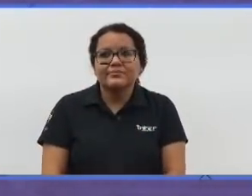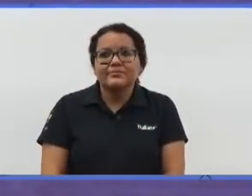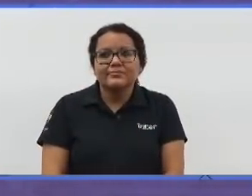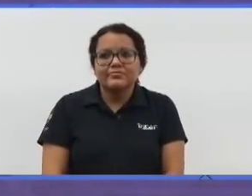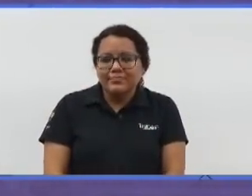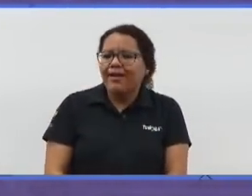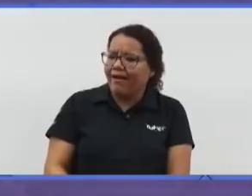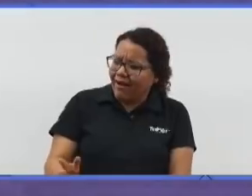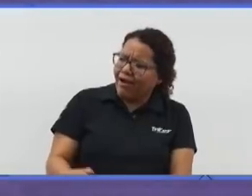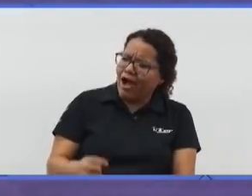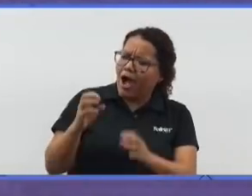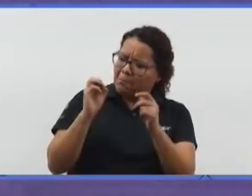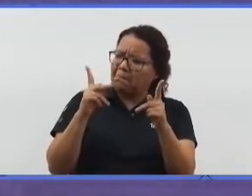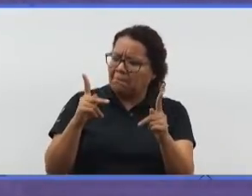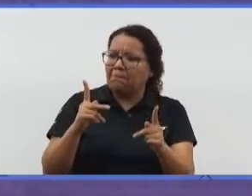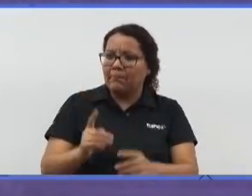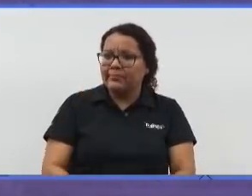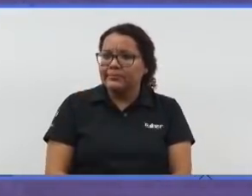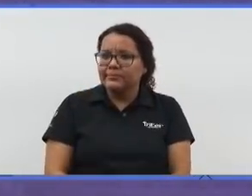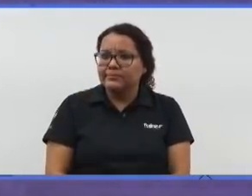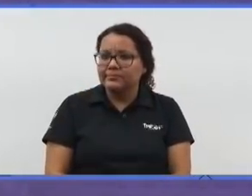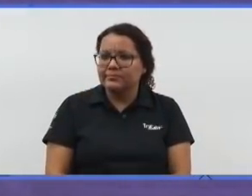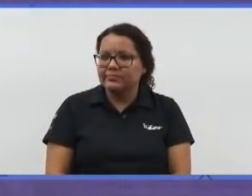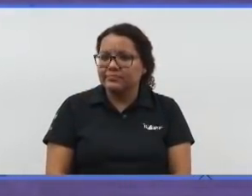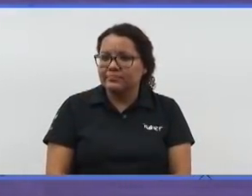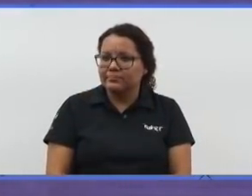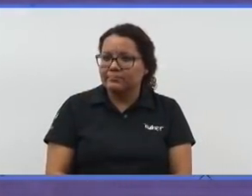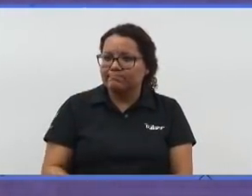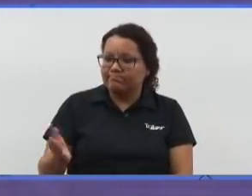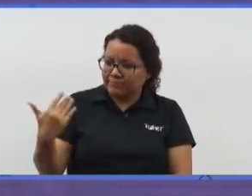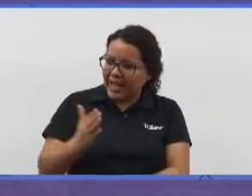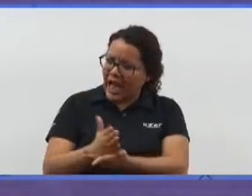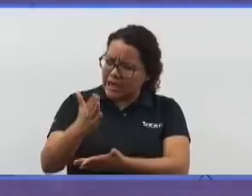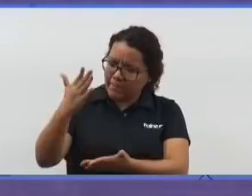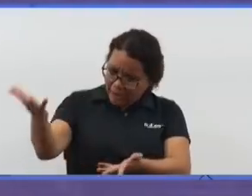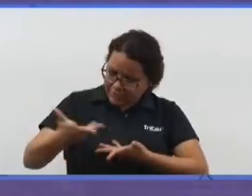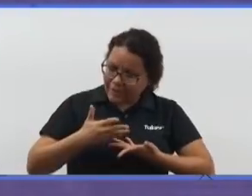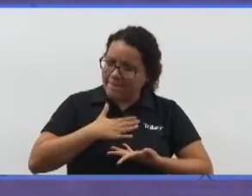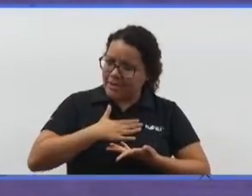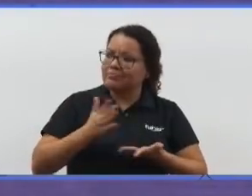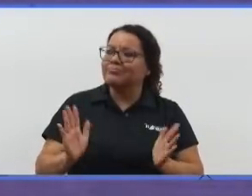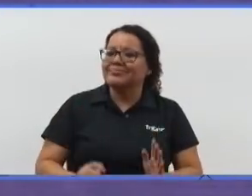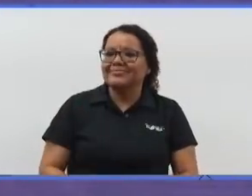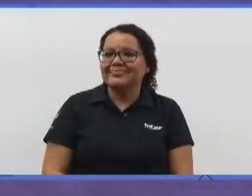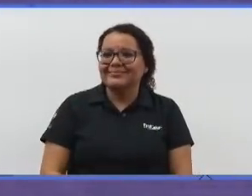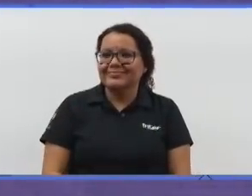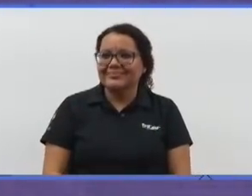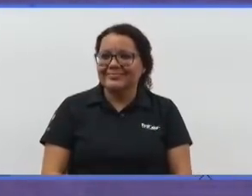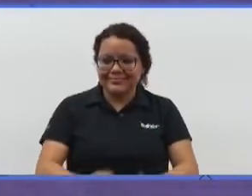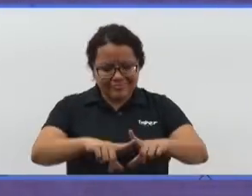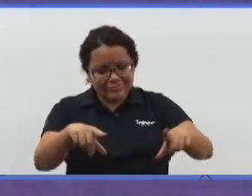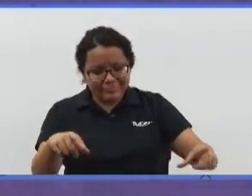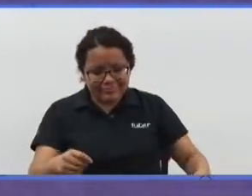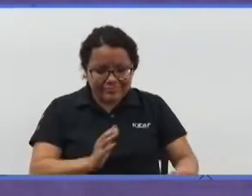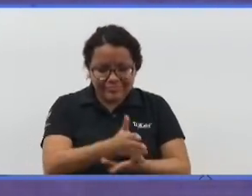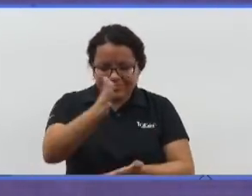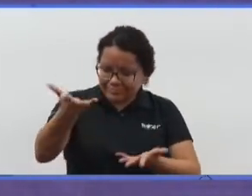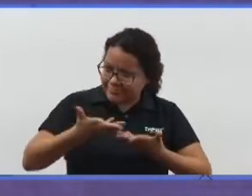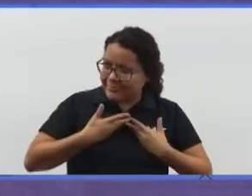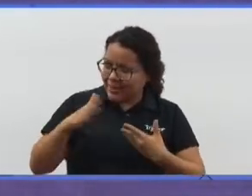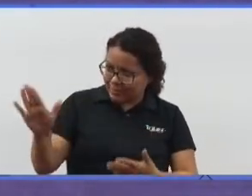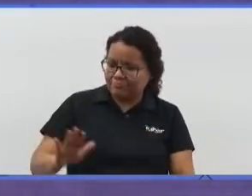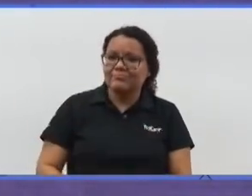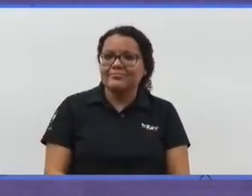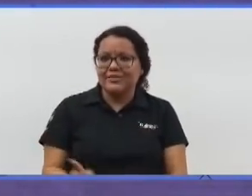ok dice el gringo dame los tenderetes en rojo en grecia y tu boca